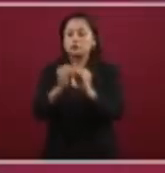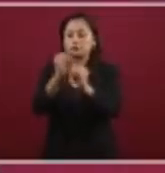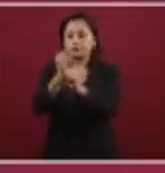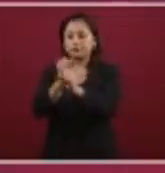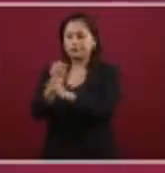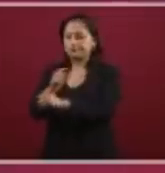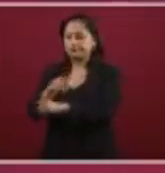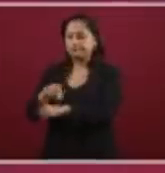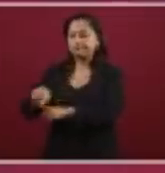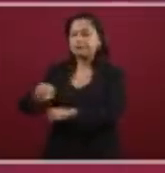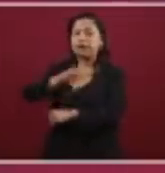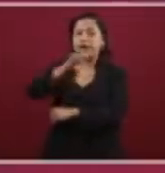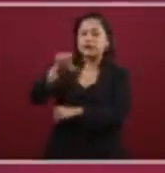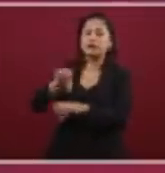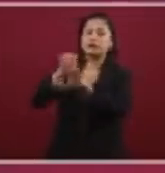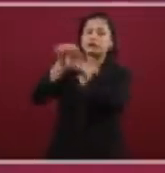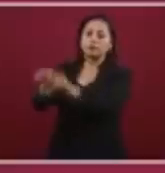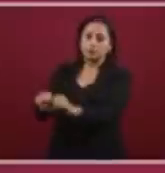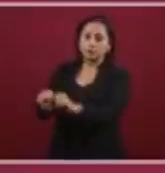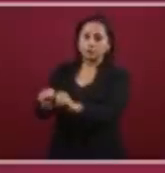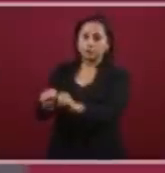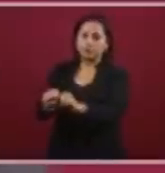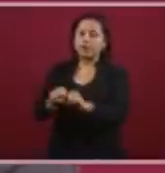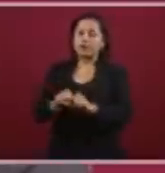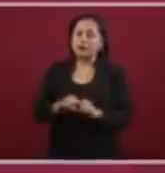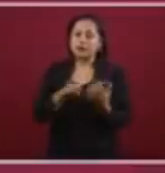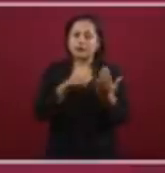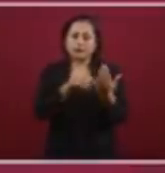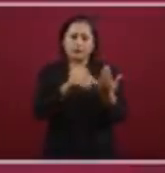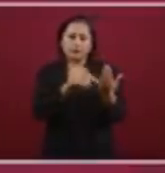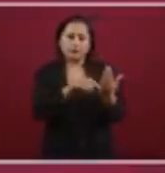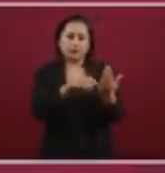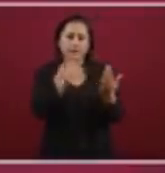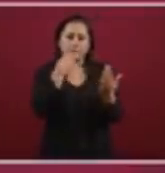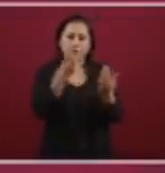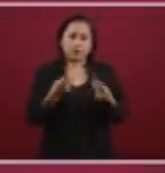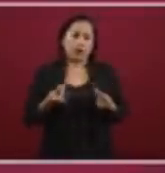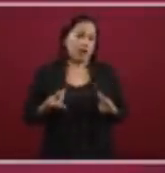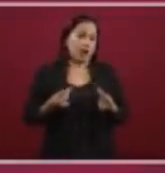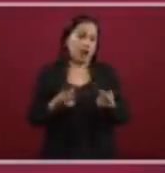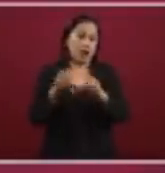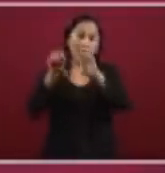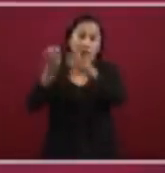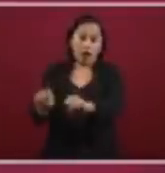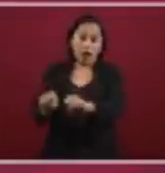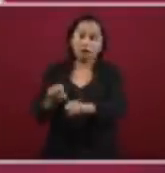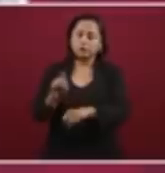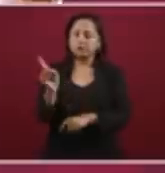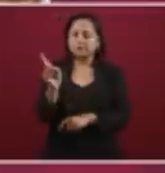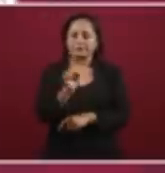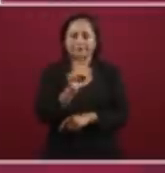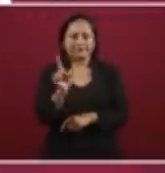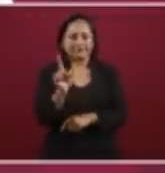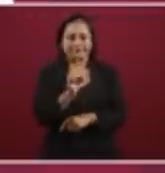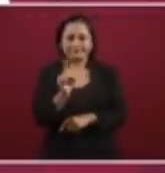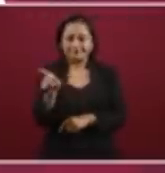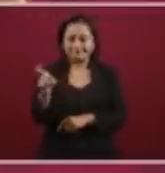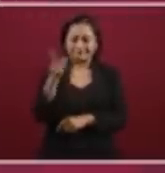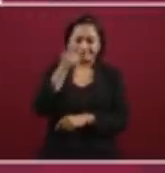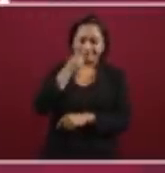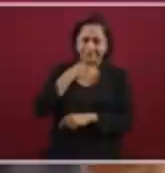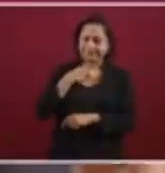no es como me lo plantearon pero con todo el respeto de que el sat